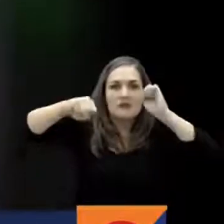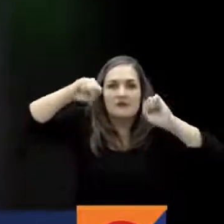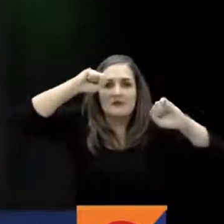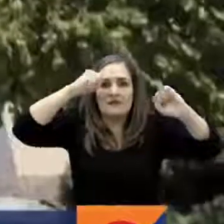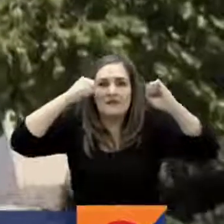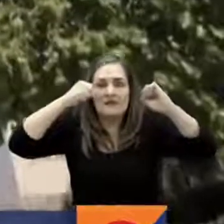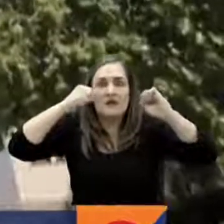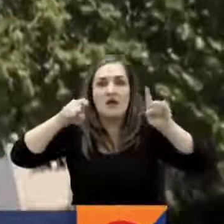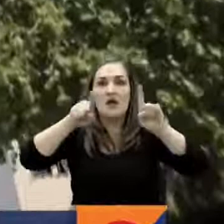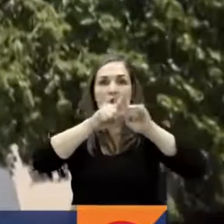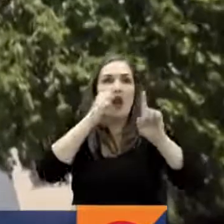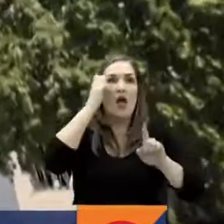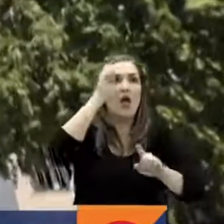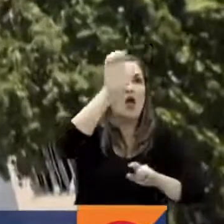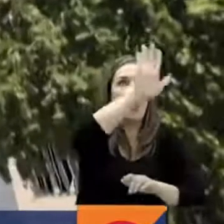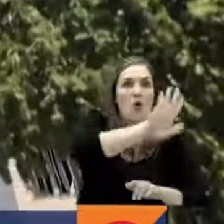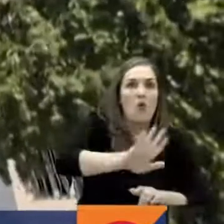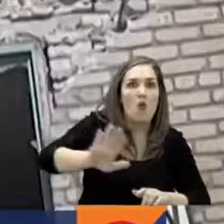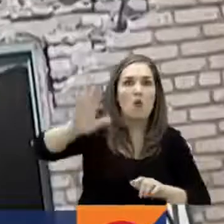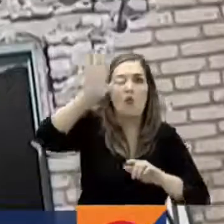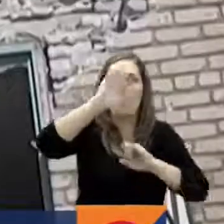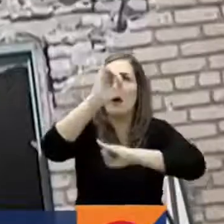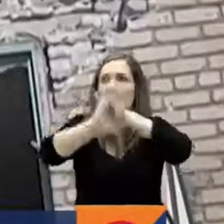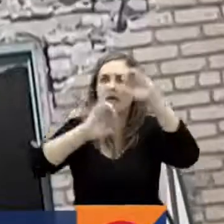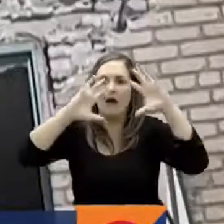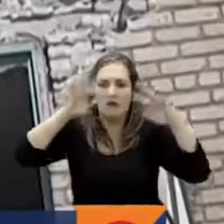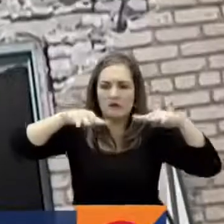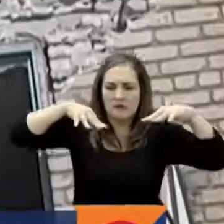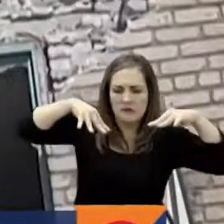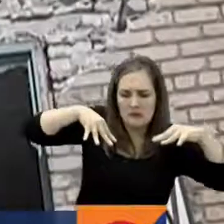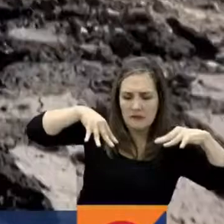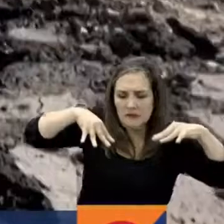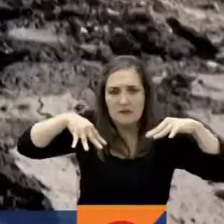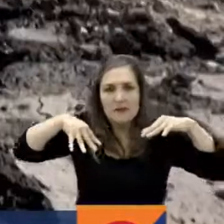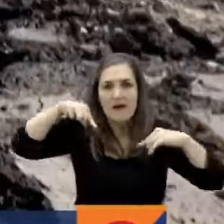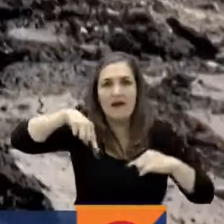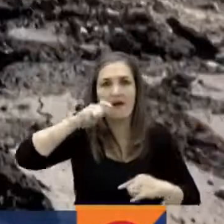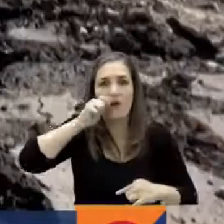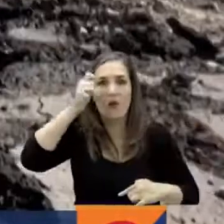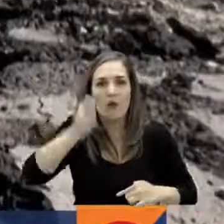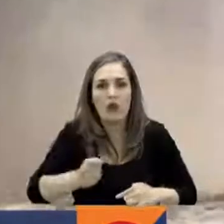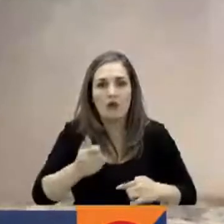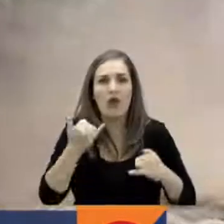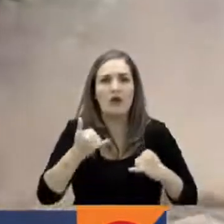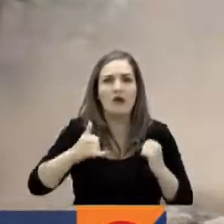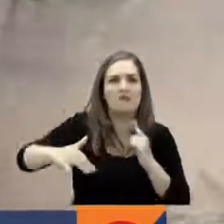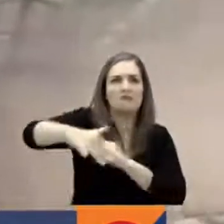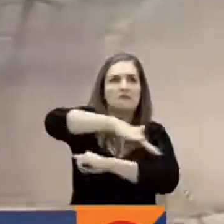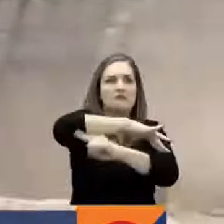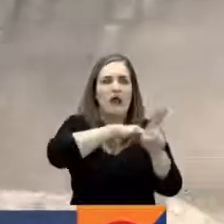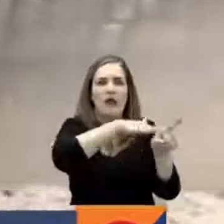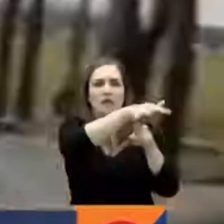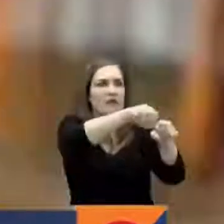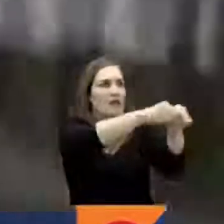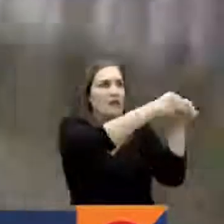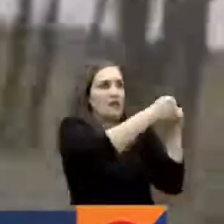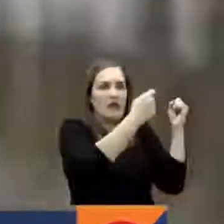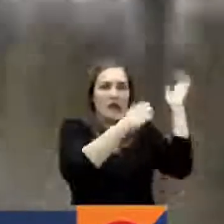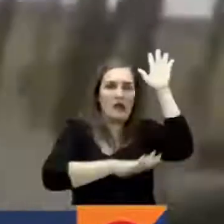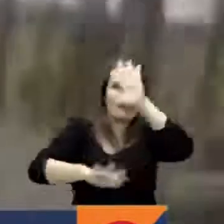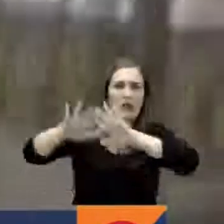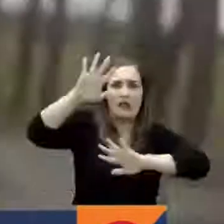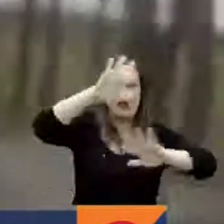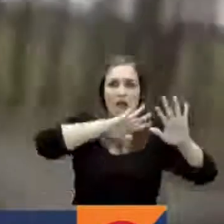todo un continente y casi que del sistema internacional. Lo que pasa en ella ha enrutado acciones en su entorno, reajustando el orden regional.